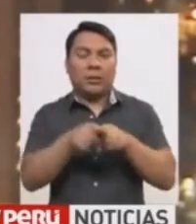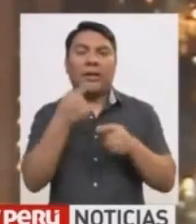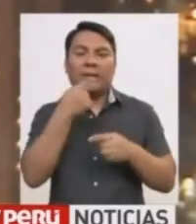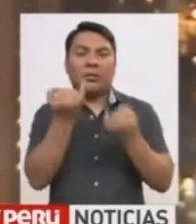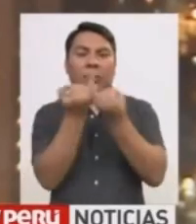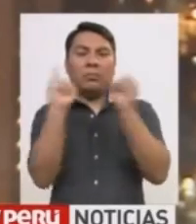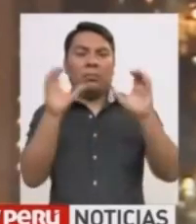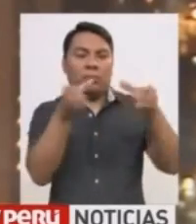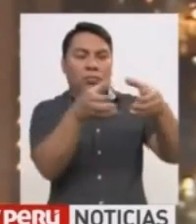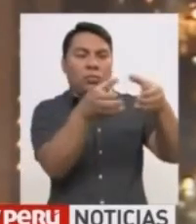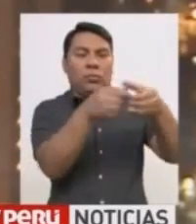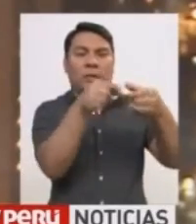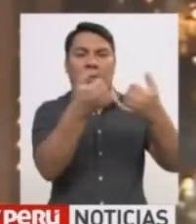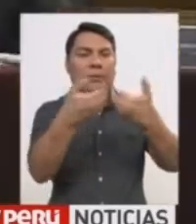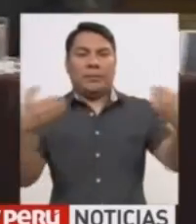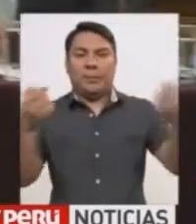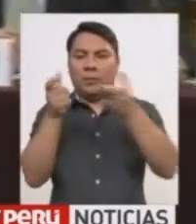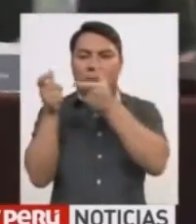los procuradores.